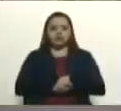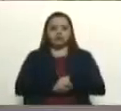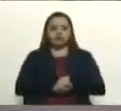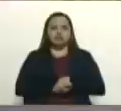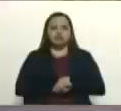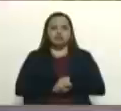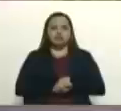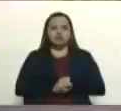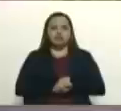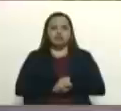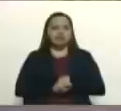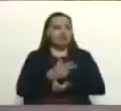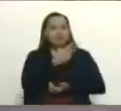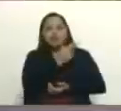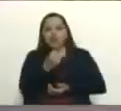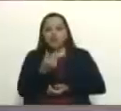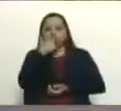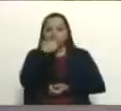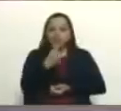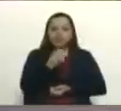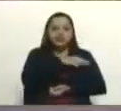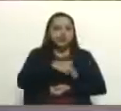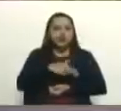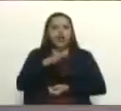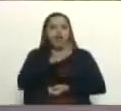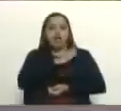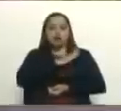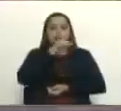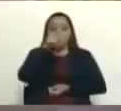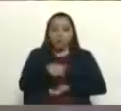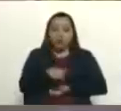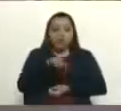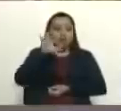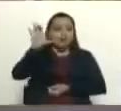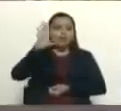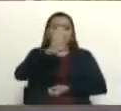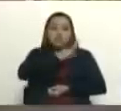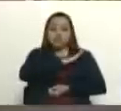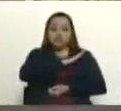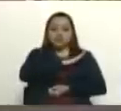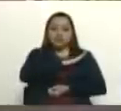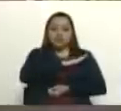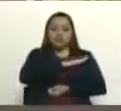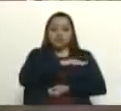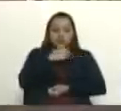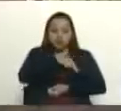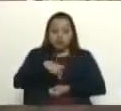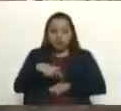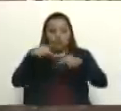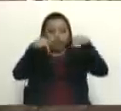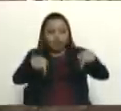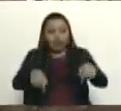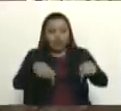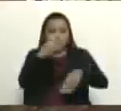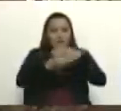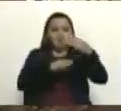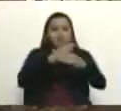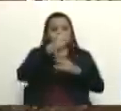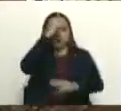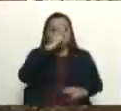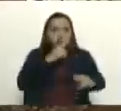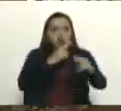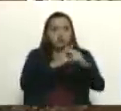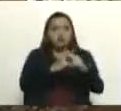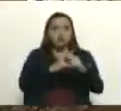No es poca cosa lo que tenemos hoy, la patria que tenemos. Estar hoy aquí rindiéndole homenaje en